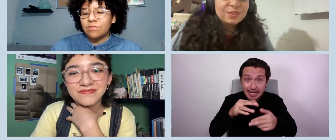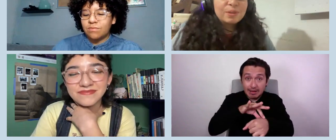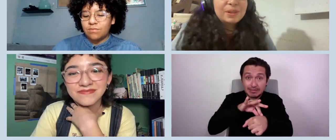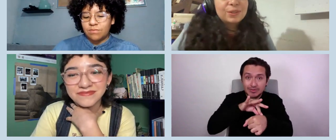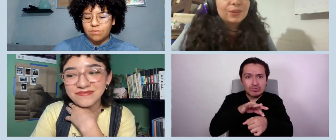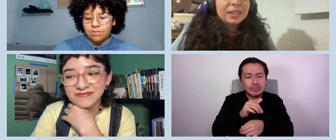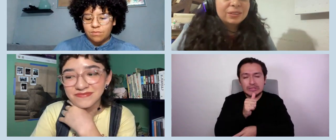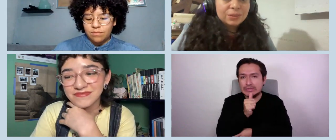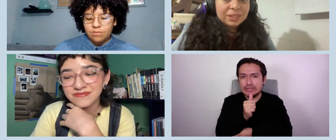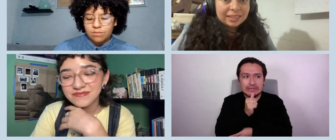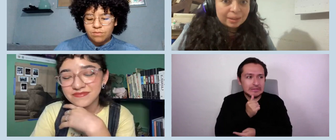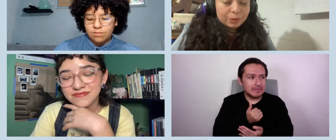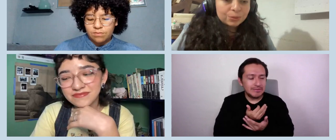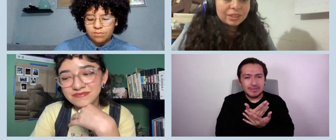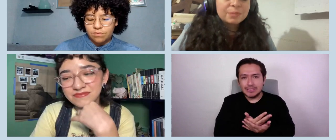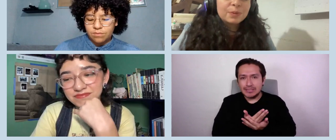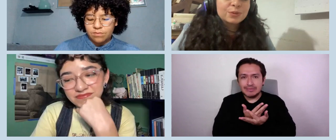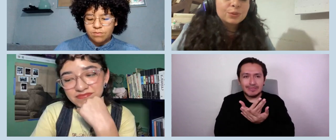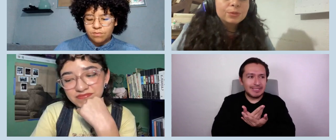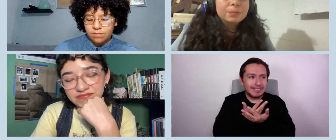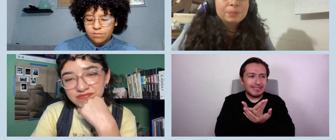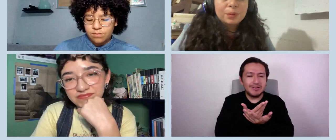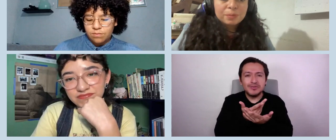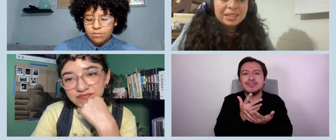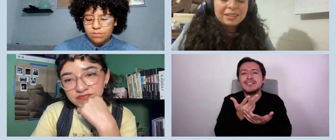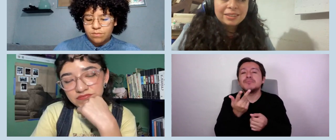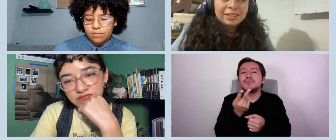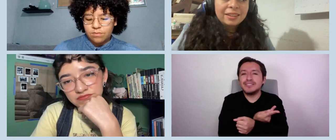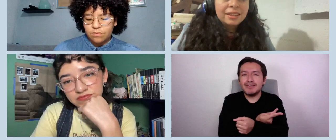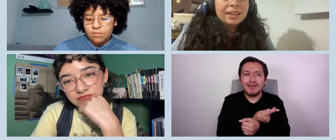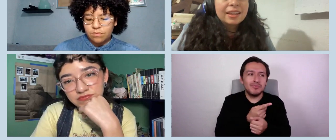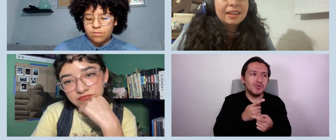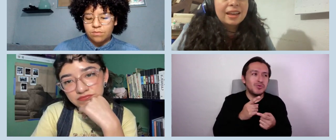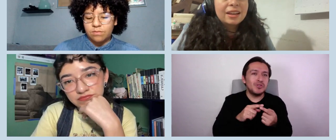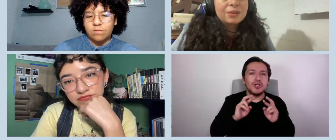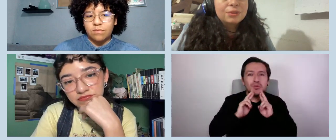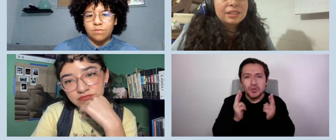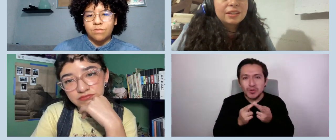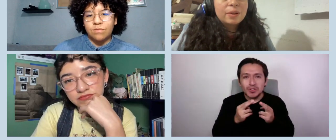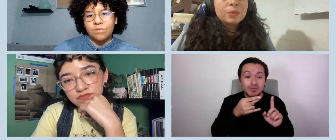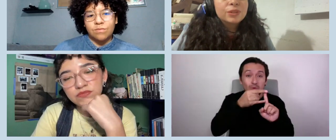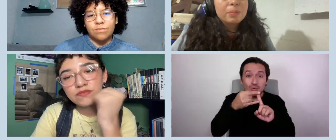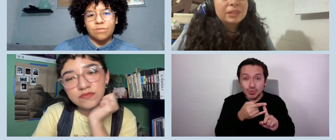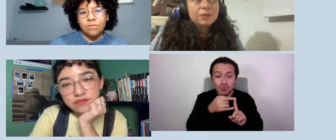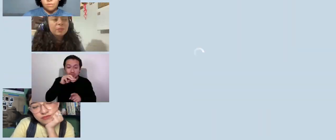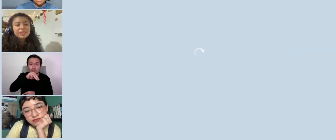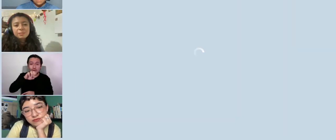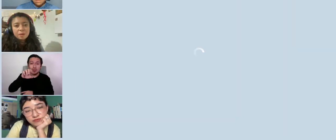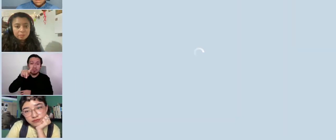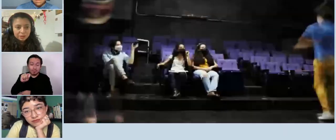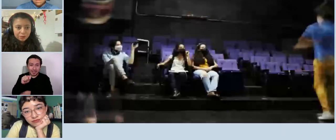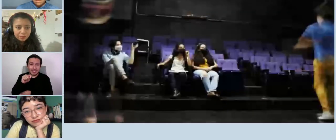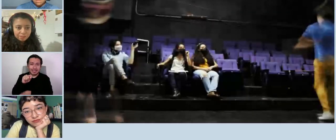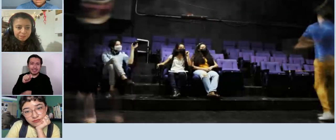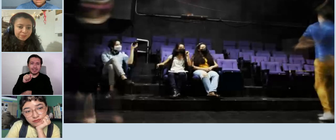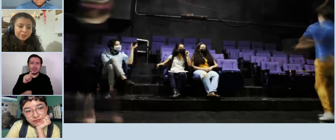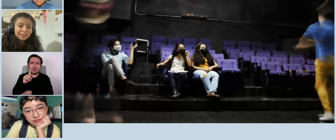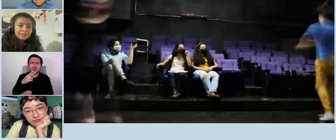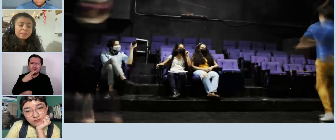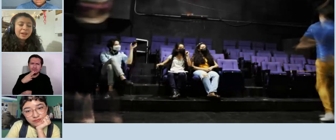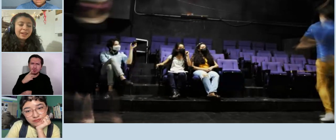todo 2021 Entonces teníamos juntas por zoom por Meet utilizábamos una plataforma que se llamaba